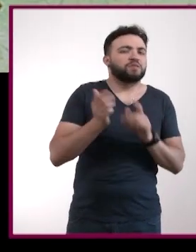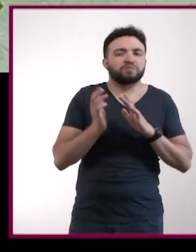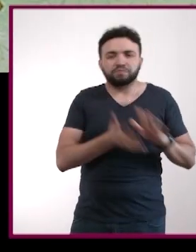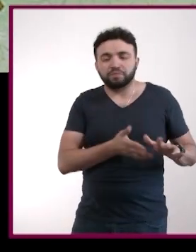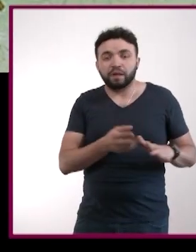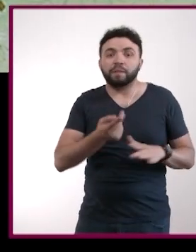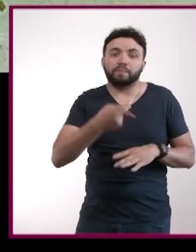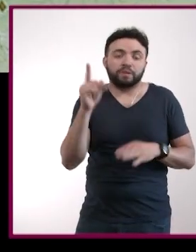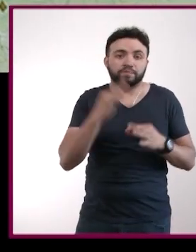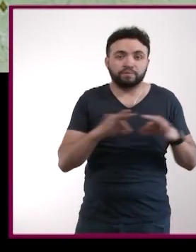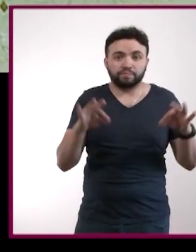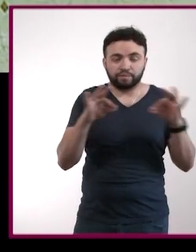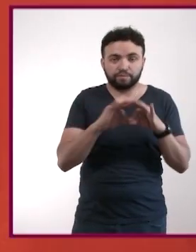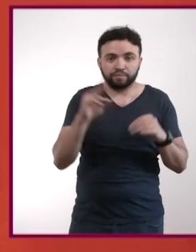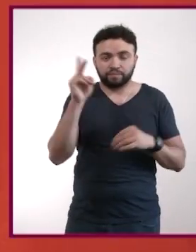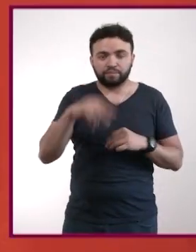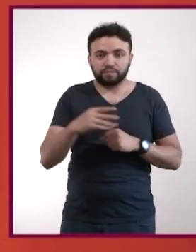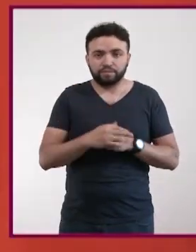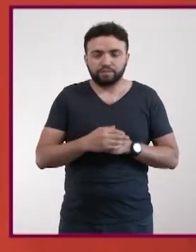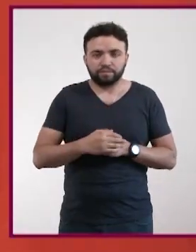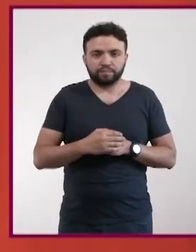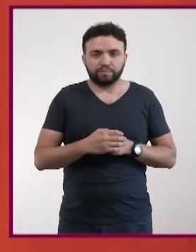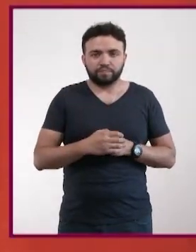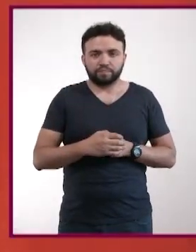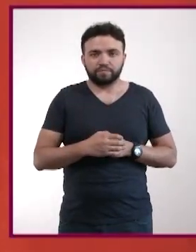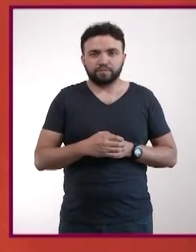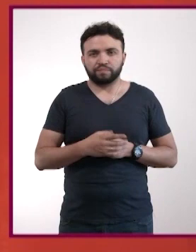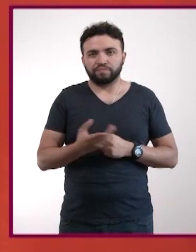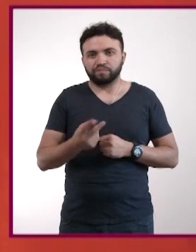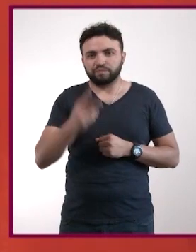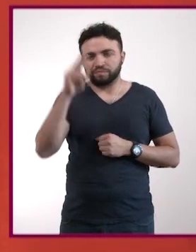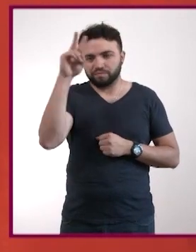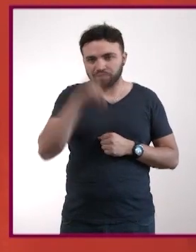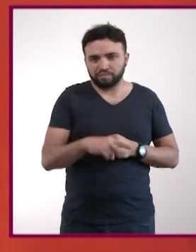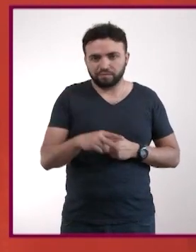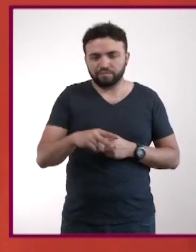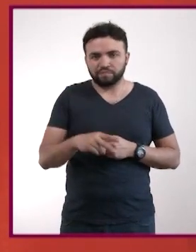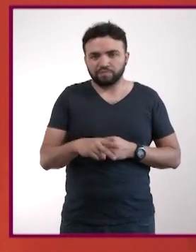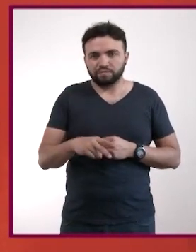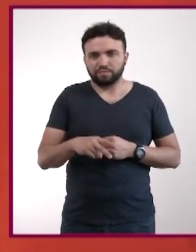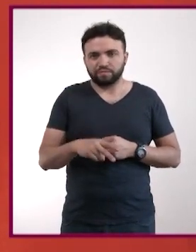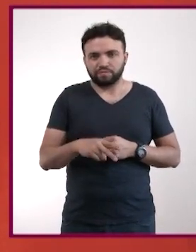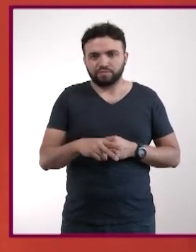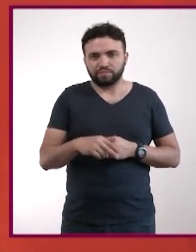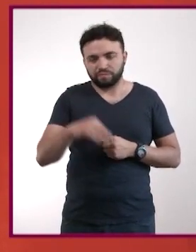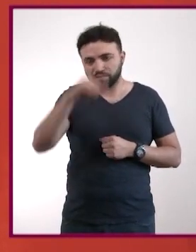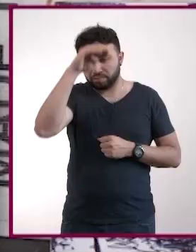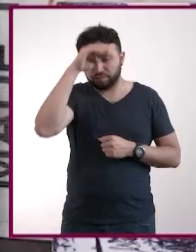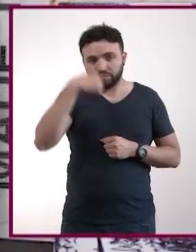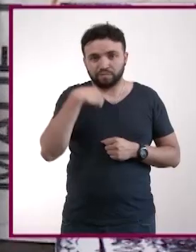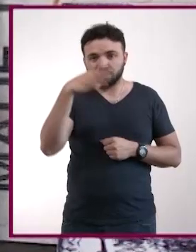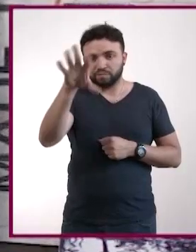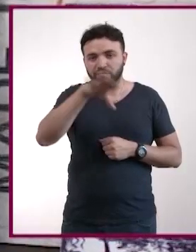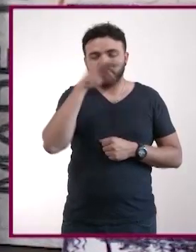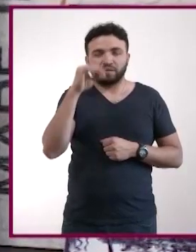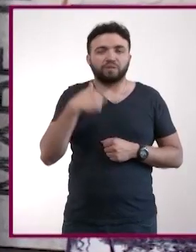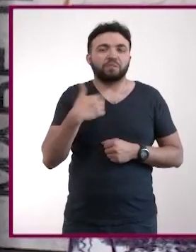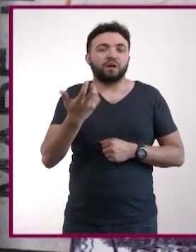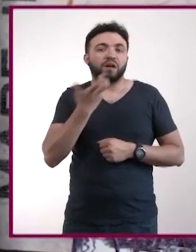es importante. Pues en realidad no es que los escoja